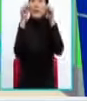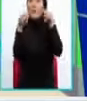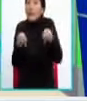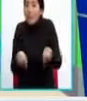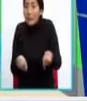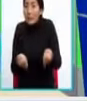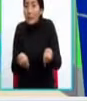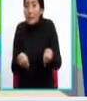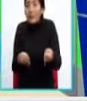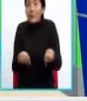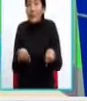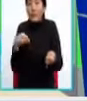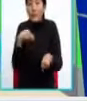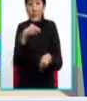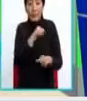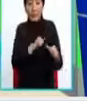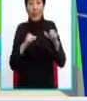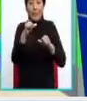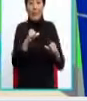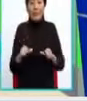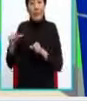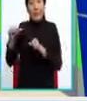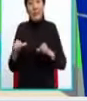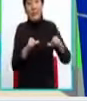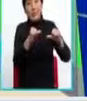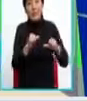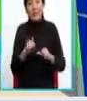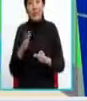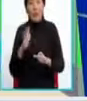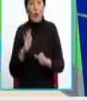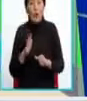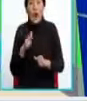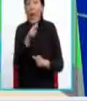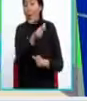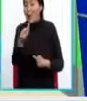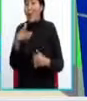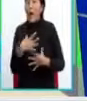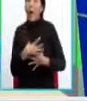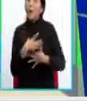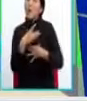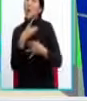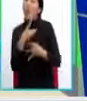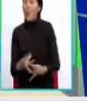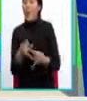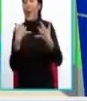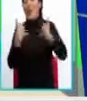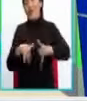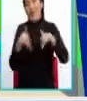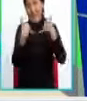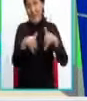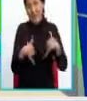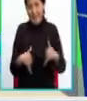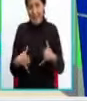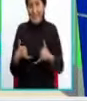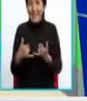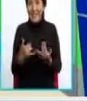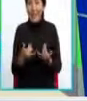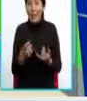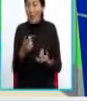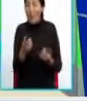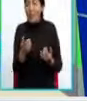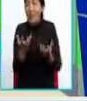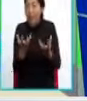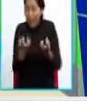nuestros estudiantes habrán aprendido muchas cosas probablemente escuchándonos, pero habrán perdido muchas otras que